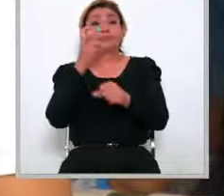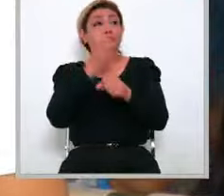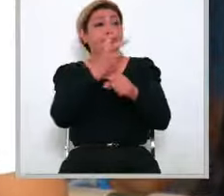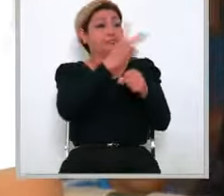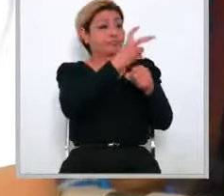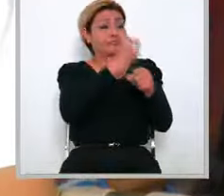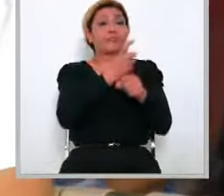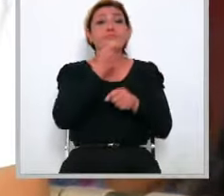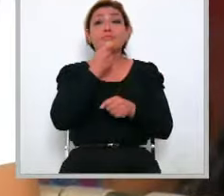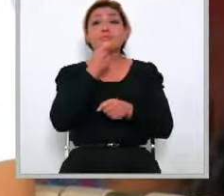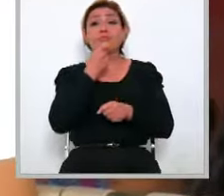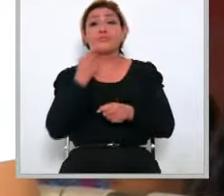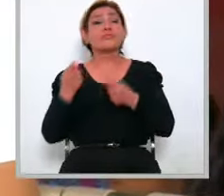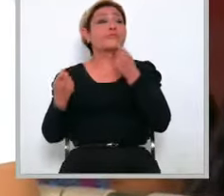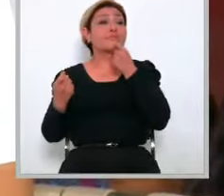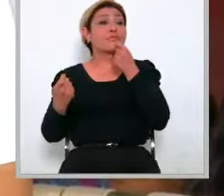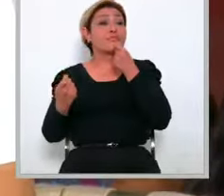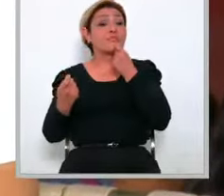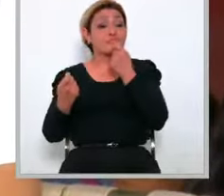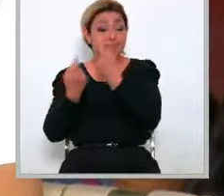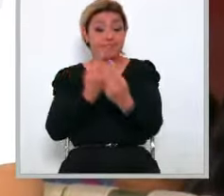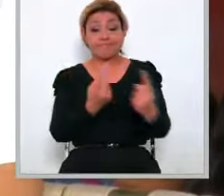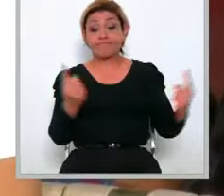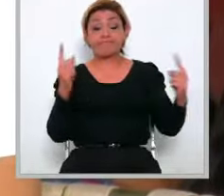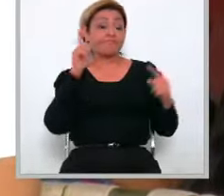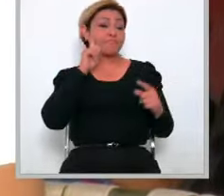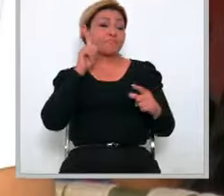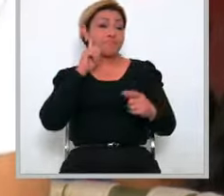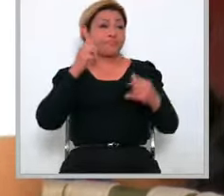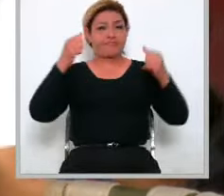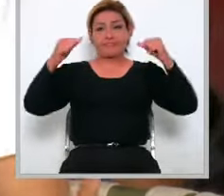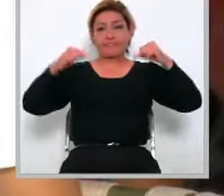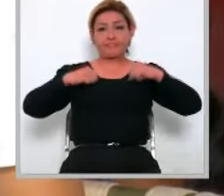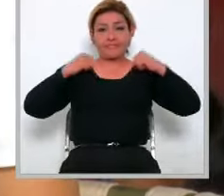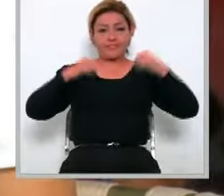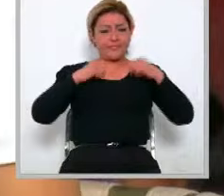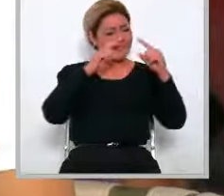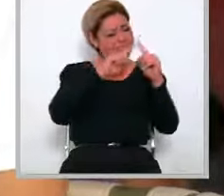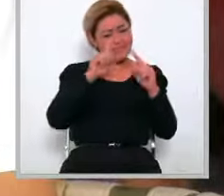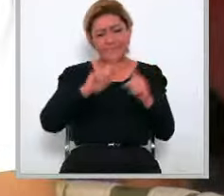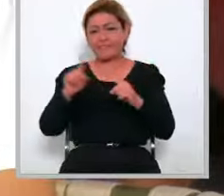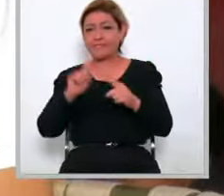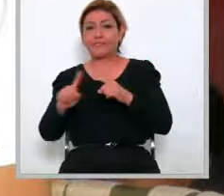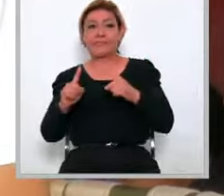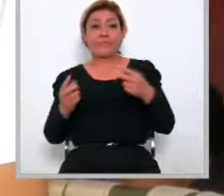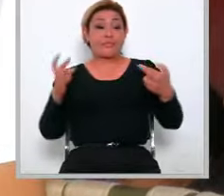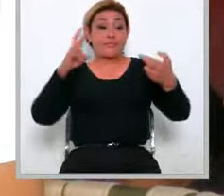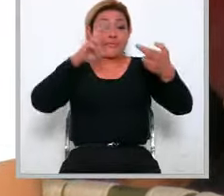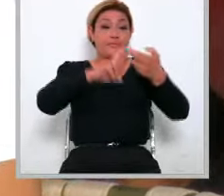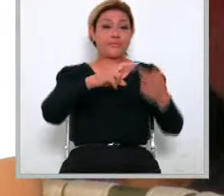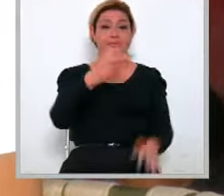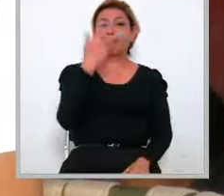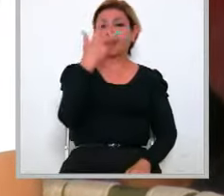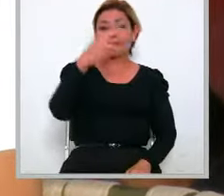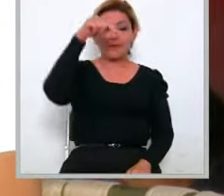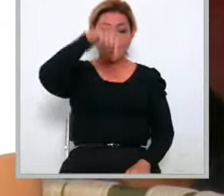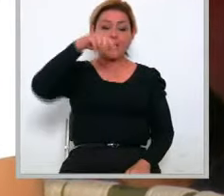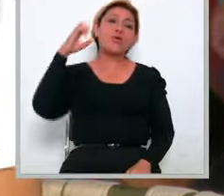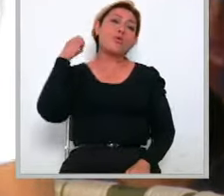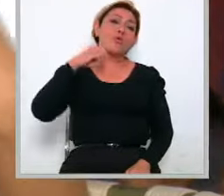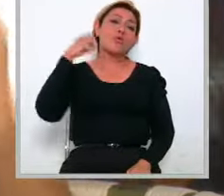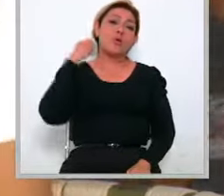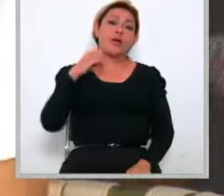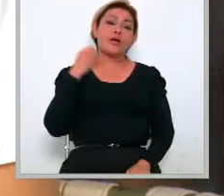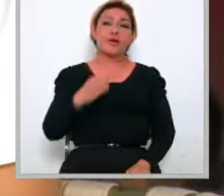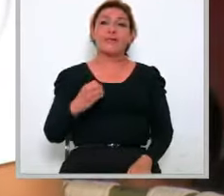los niños, niñas, adolescentes de las 8 regiones de nuestro estado que están conectándose simultáneamente a esta transmisión, a que